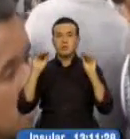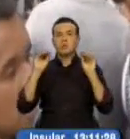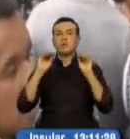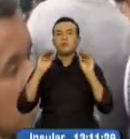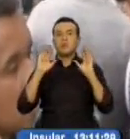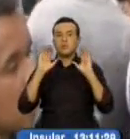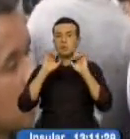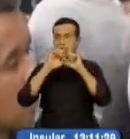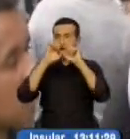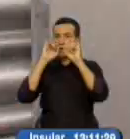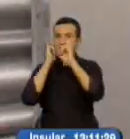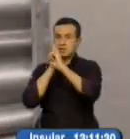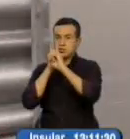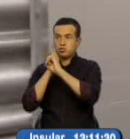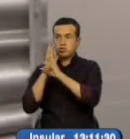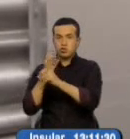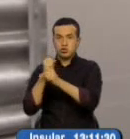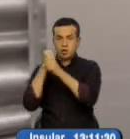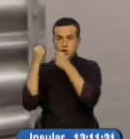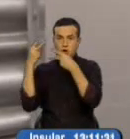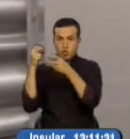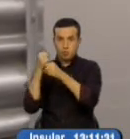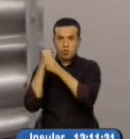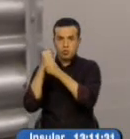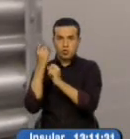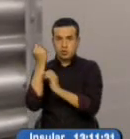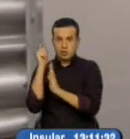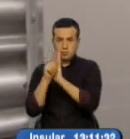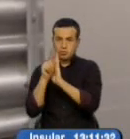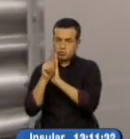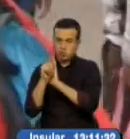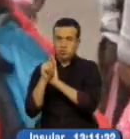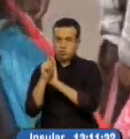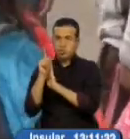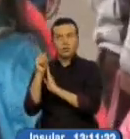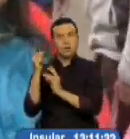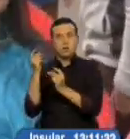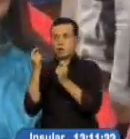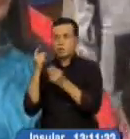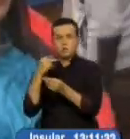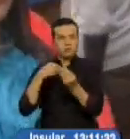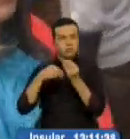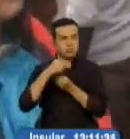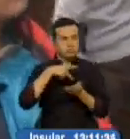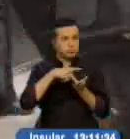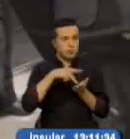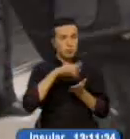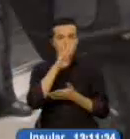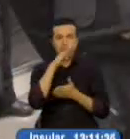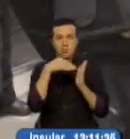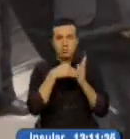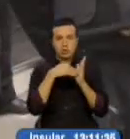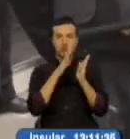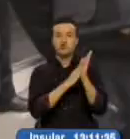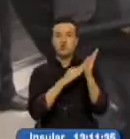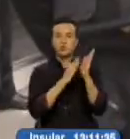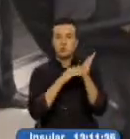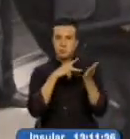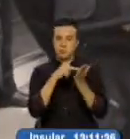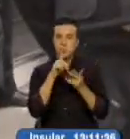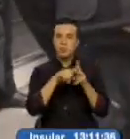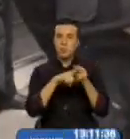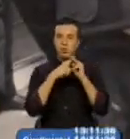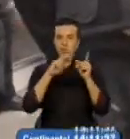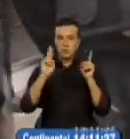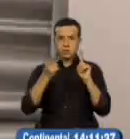Corporación de Seguro de Depósitos que se active el mecanismo de cobertura de depósitos a los más de 4.000 socios, por lo cual se pagará a partir